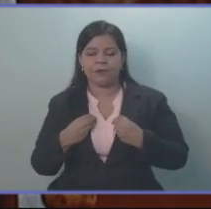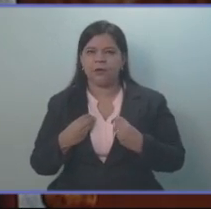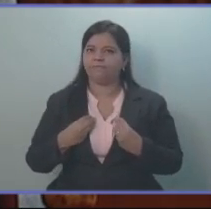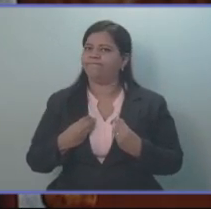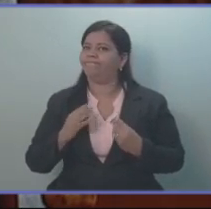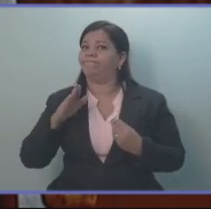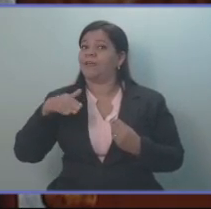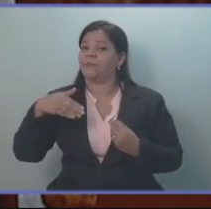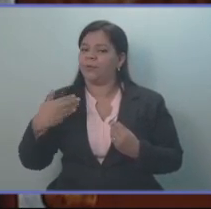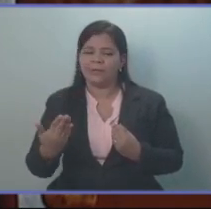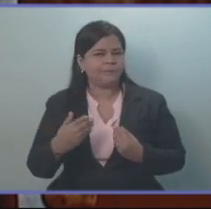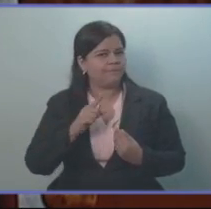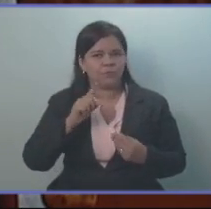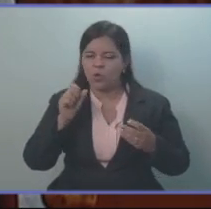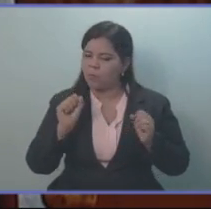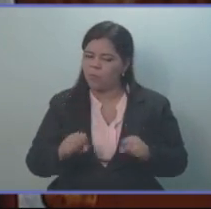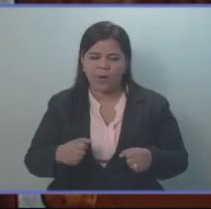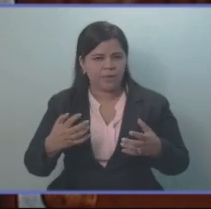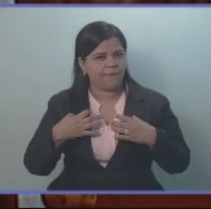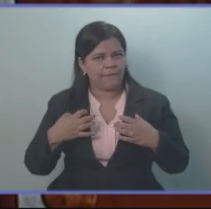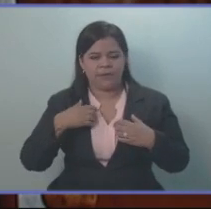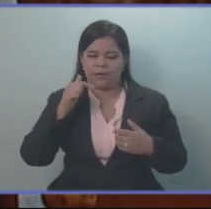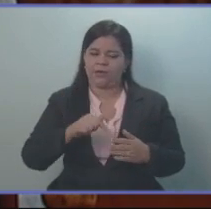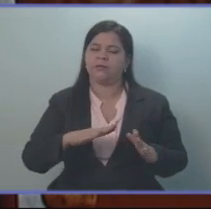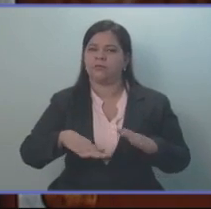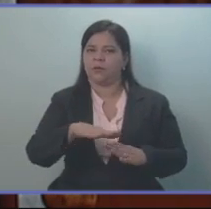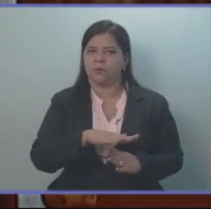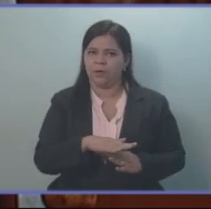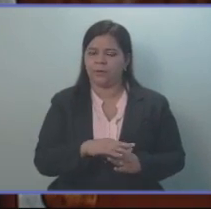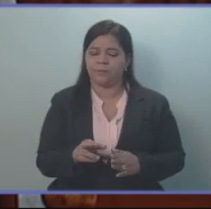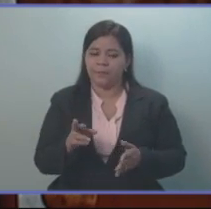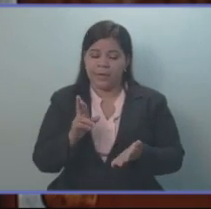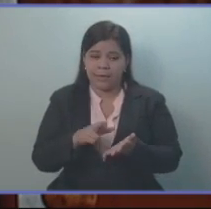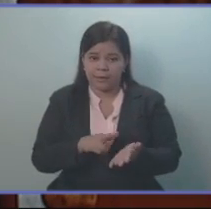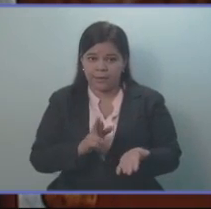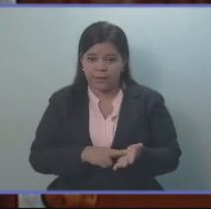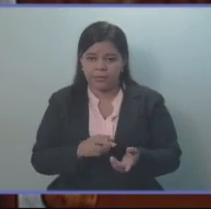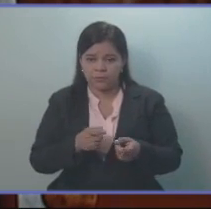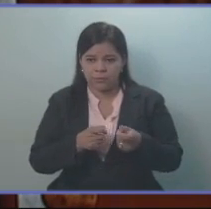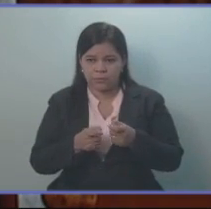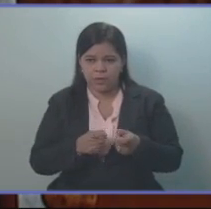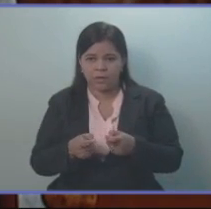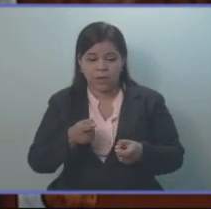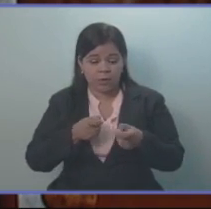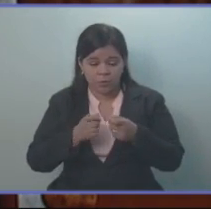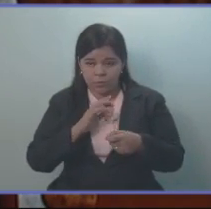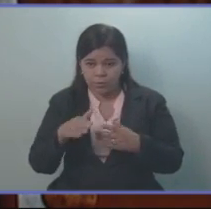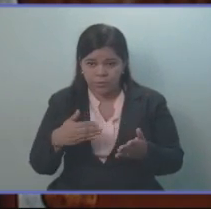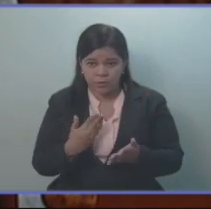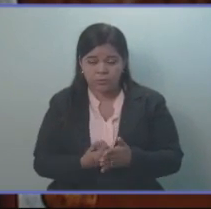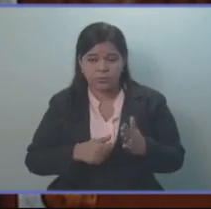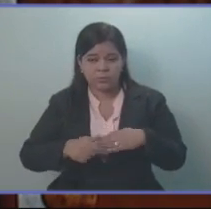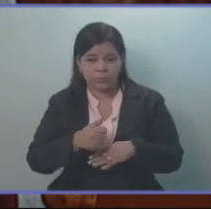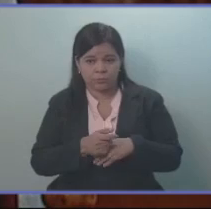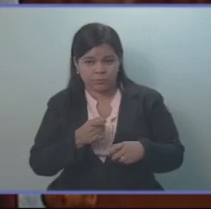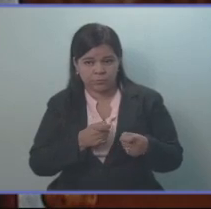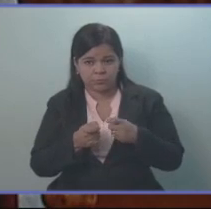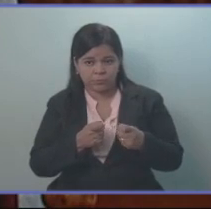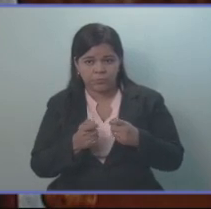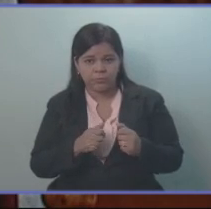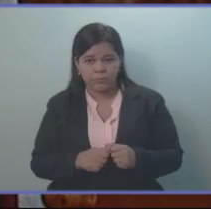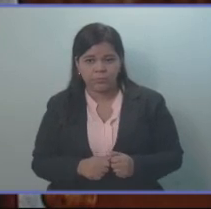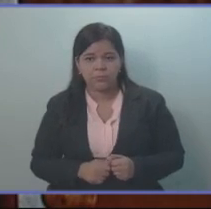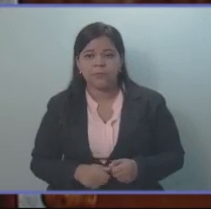a residir en el inmueble. Registro contables. El control de los hechos económicos derivados de la administración de la cartera